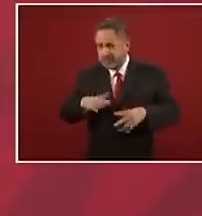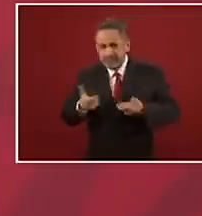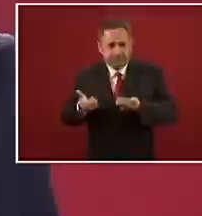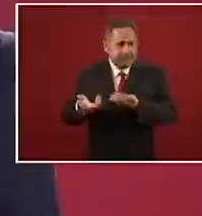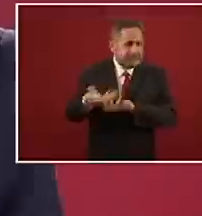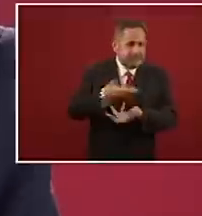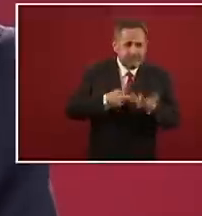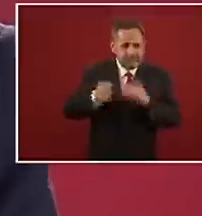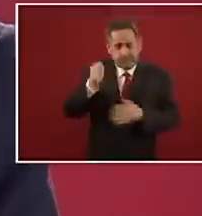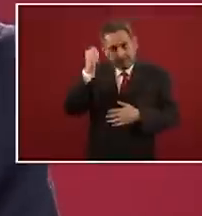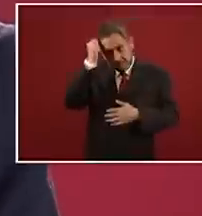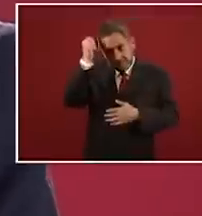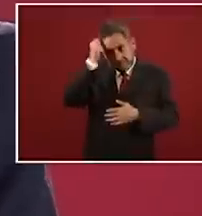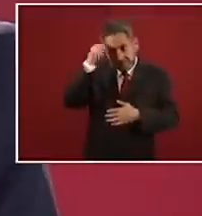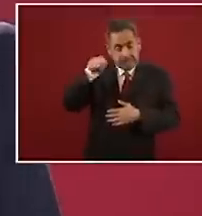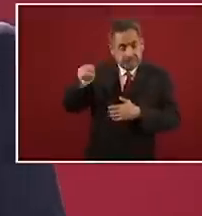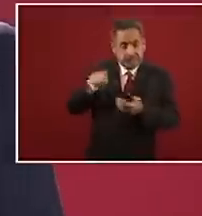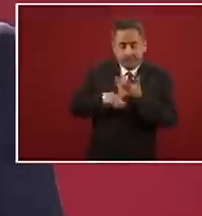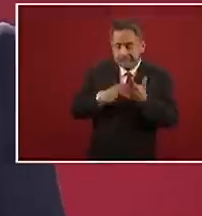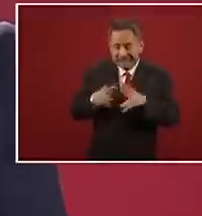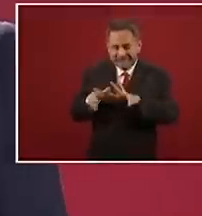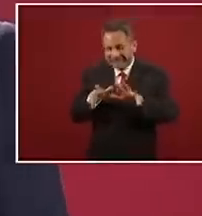el gobierno, las finanzas,